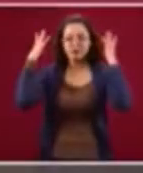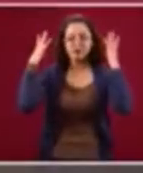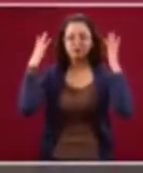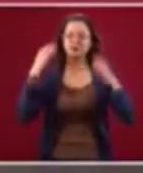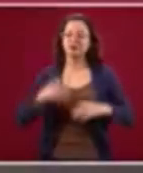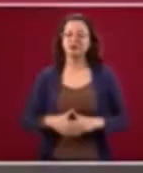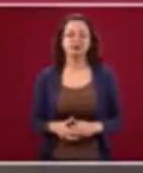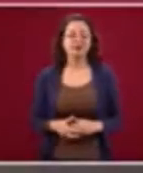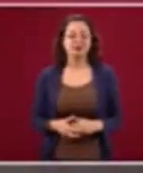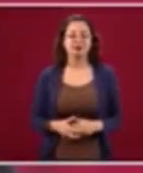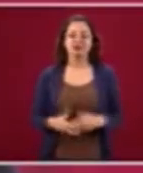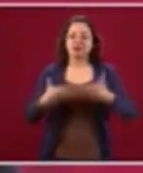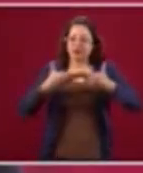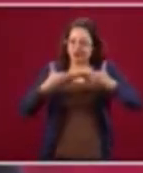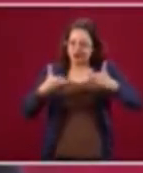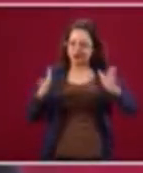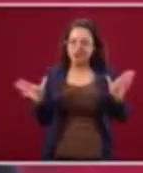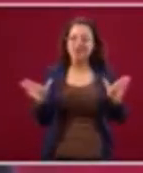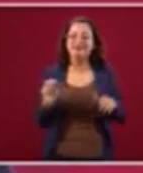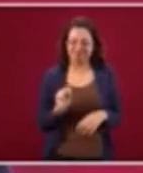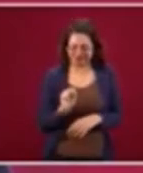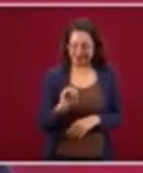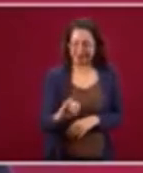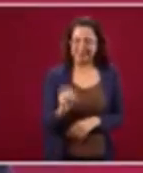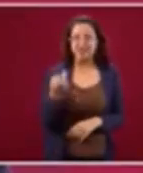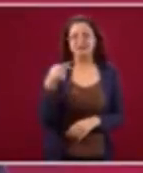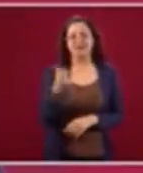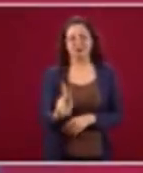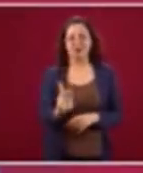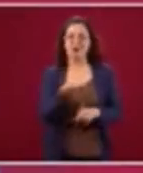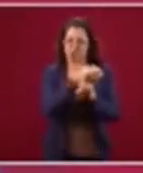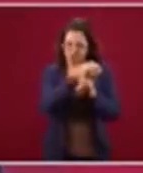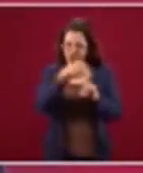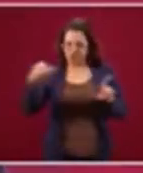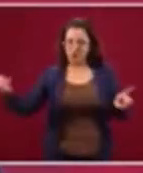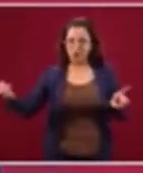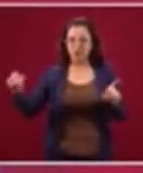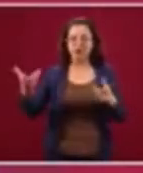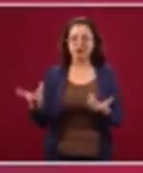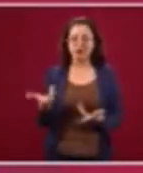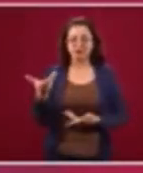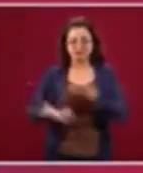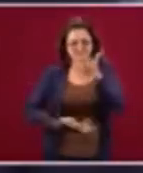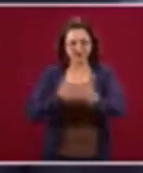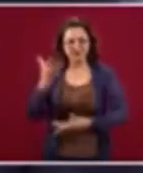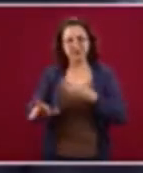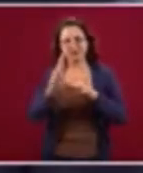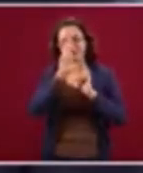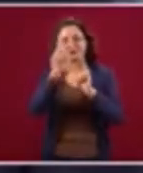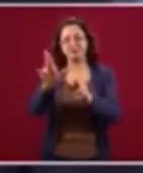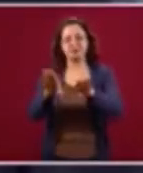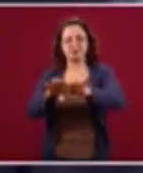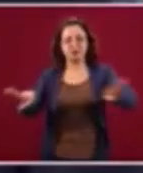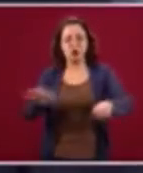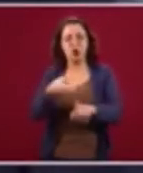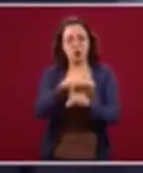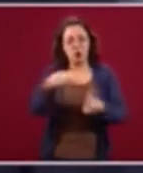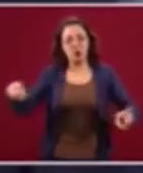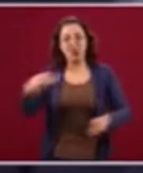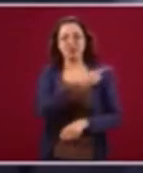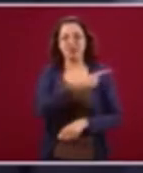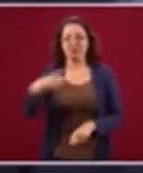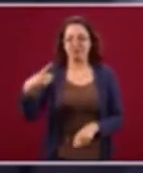sí están abiertas las puertas, pero tiene que haber orden. La democracia es